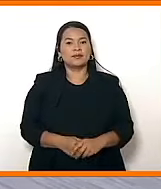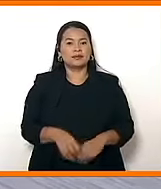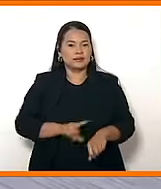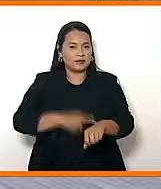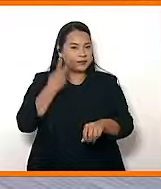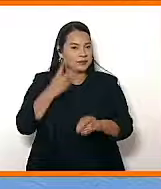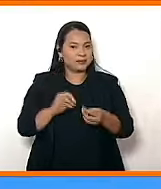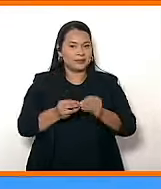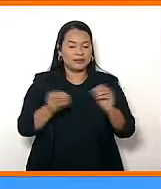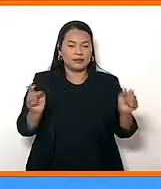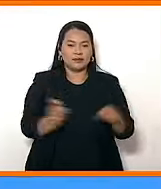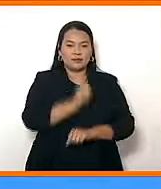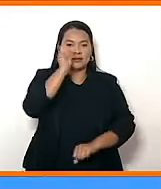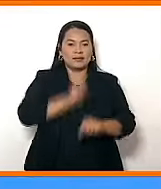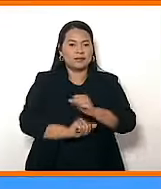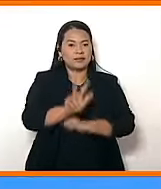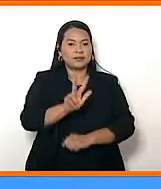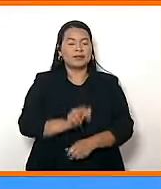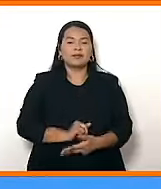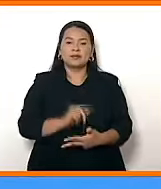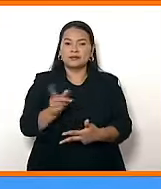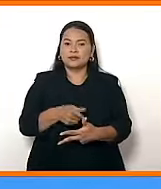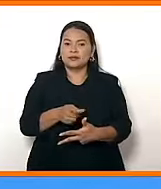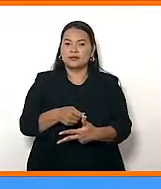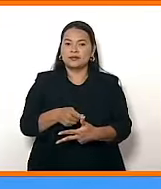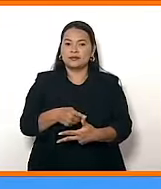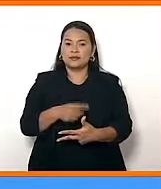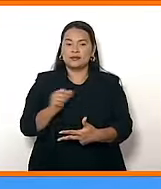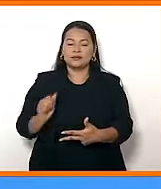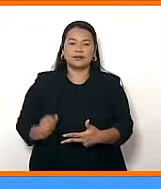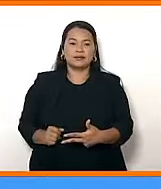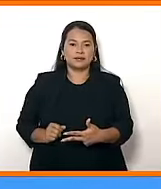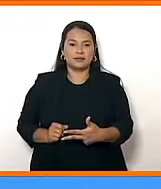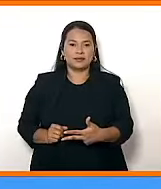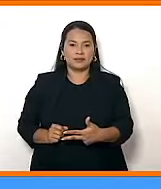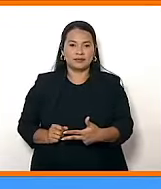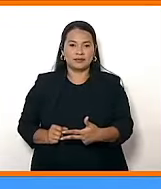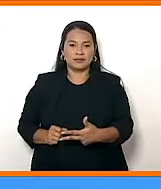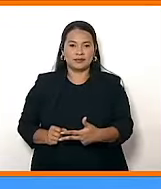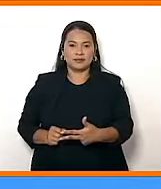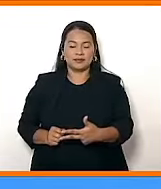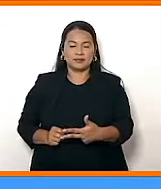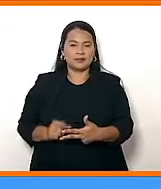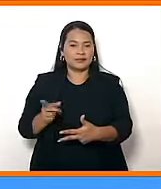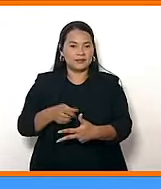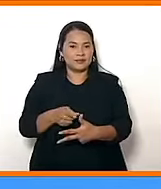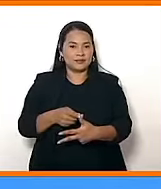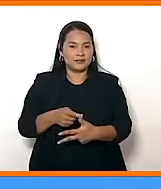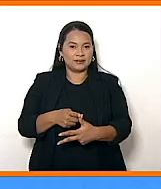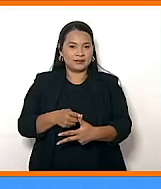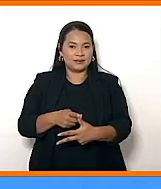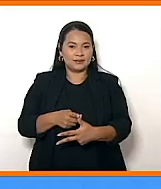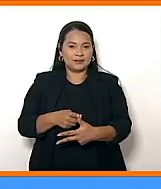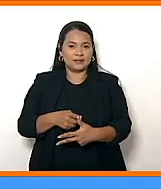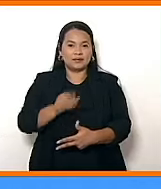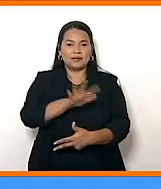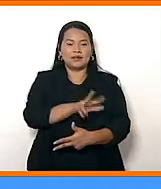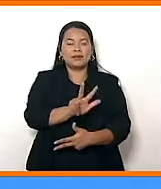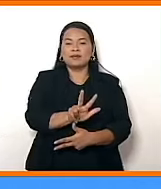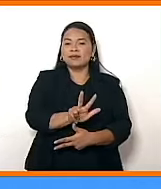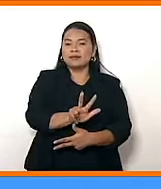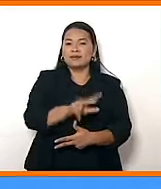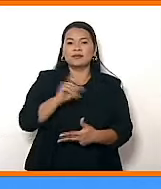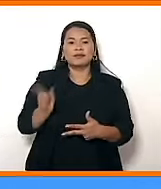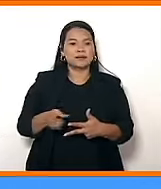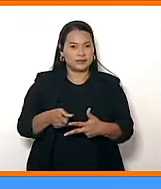tres números ganadores. Y el primer número seleccionado en esta mañana de martes para Pega 3 es el 53.